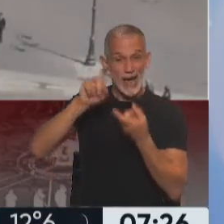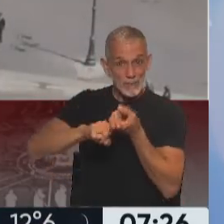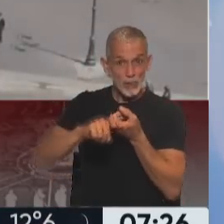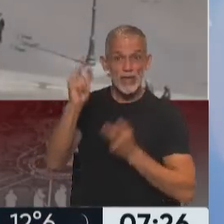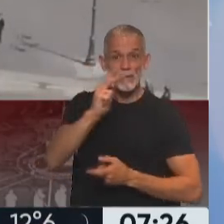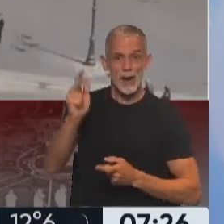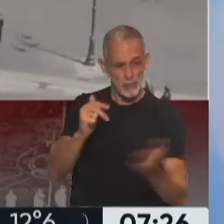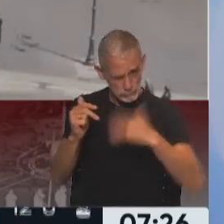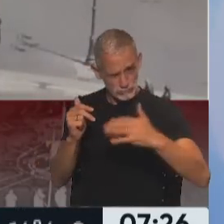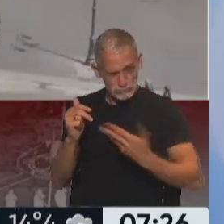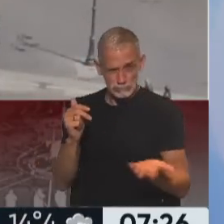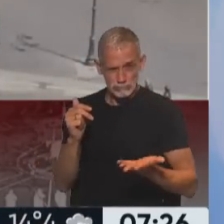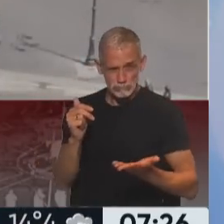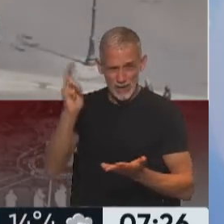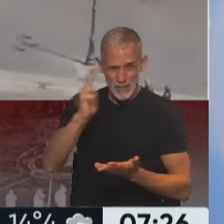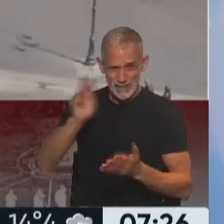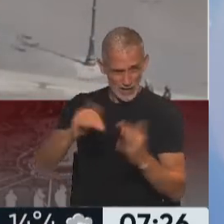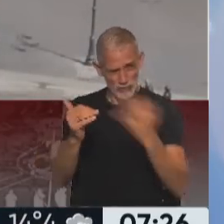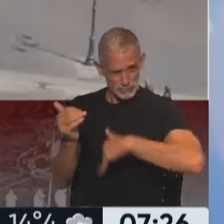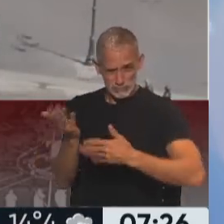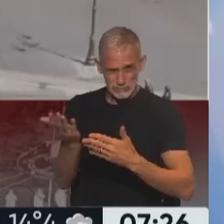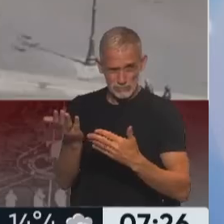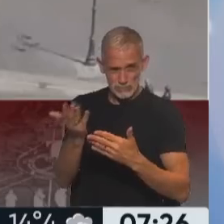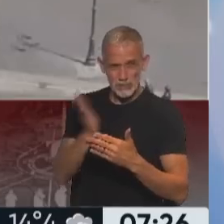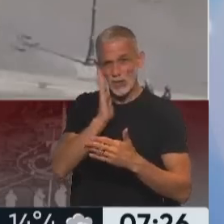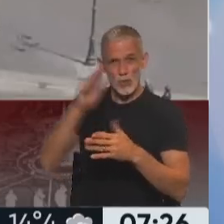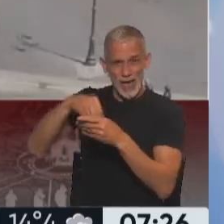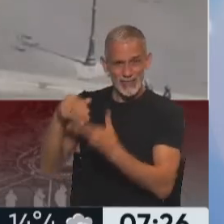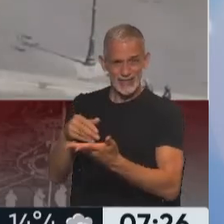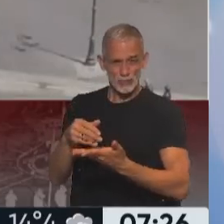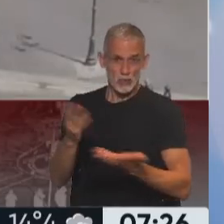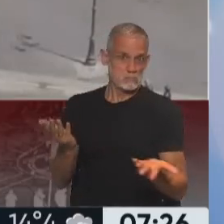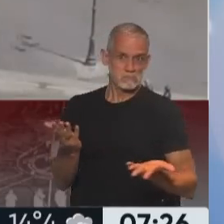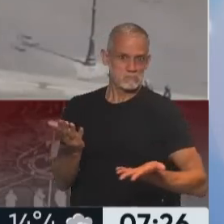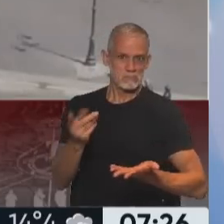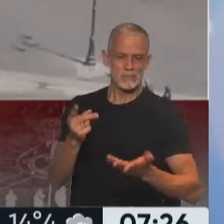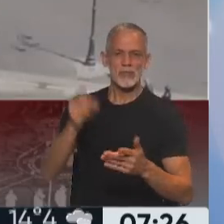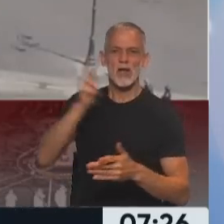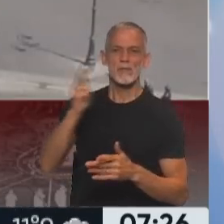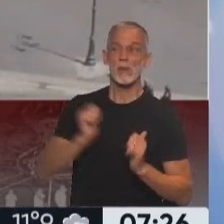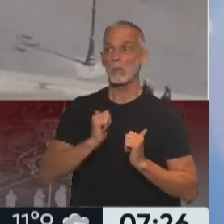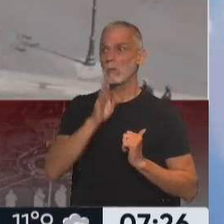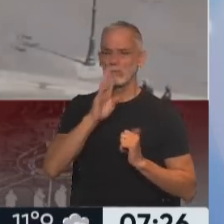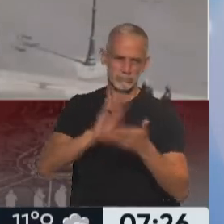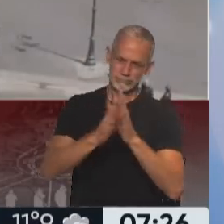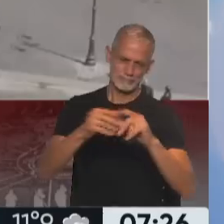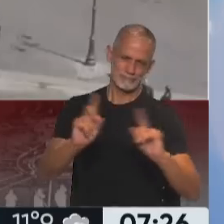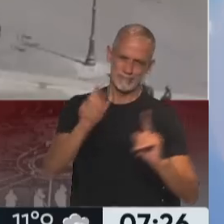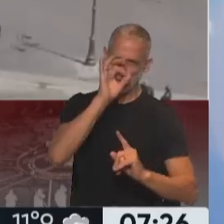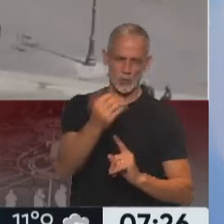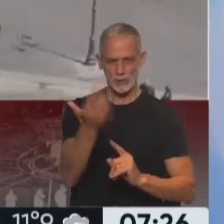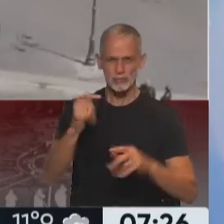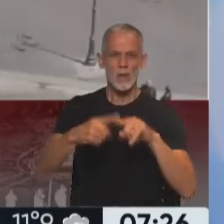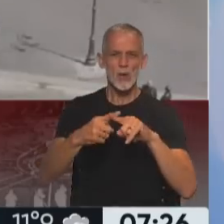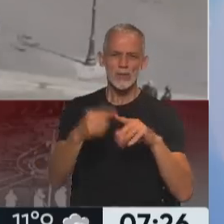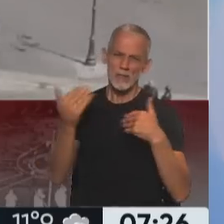ofreció incluso darle asilo en el Vaticano, ¿no? En esto que mencionábamos del listado activo que tuvo el Papa en las cuestiones de